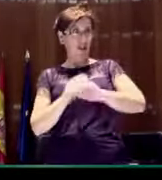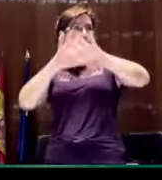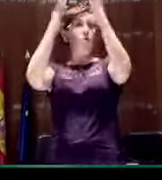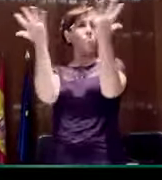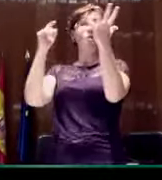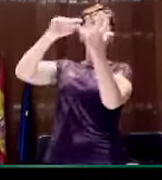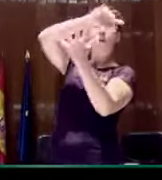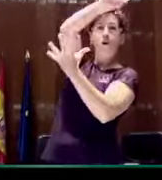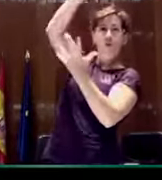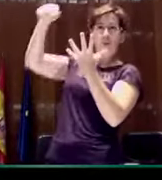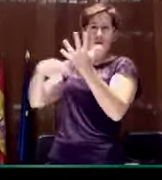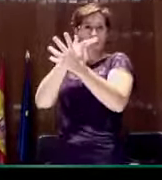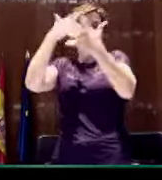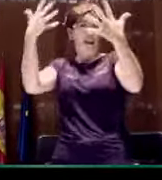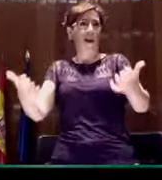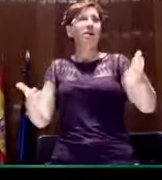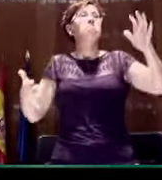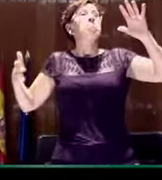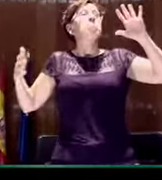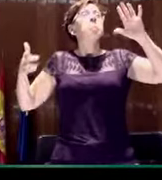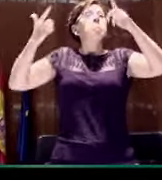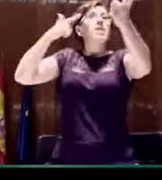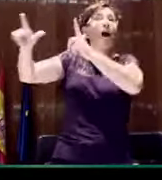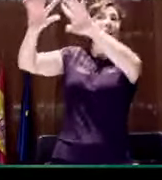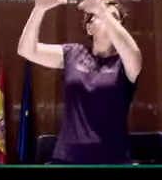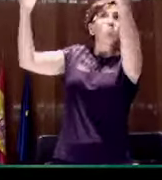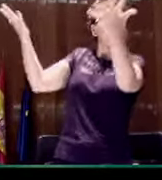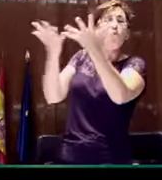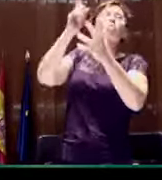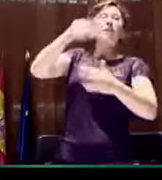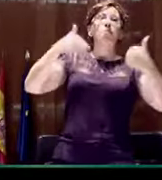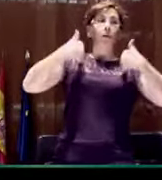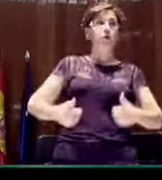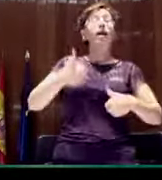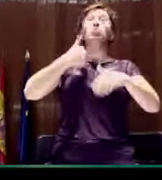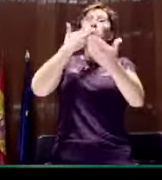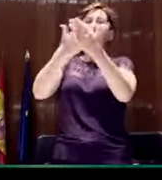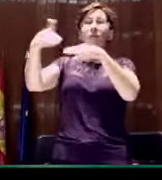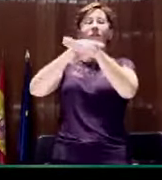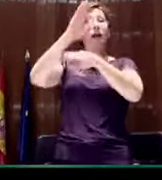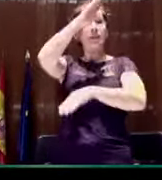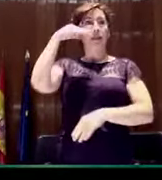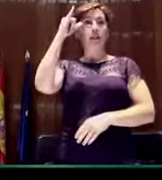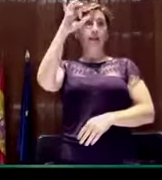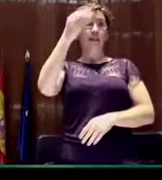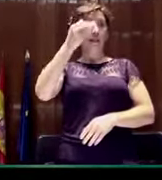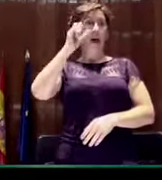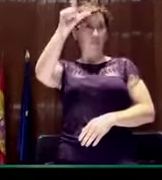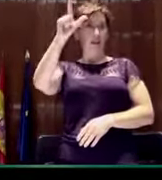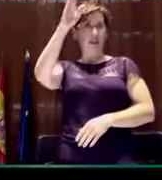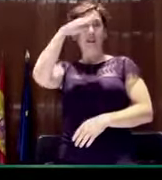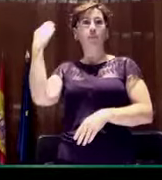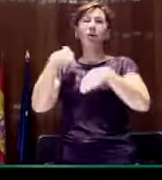al mismo tiempo también es un viaje personal. Quiero disculpar a Isabel, ella ahora mismo está en Inglaterra, en Birmingham, tenía